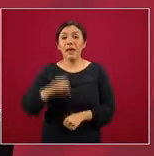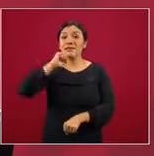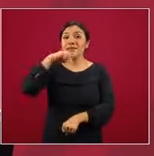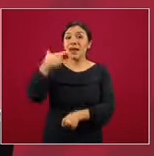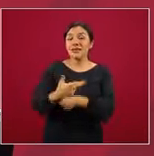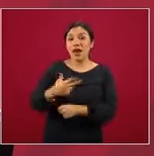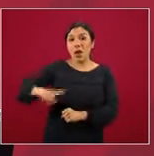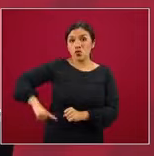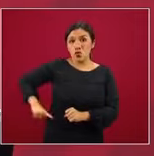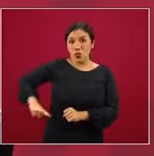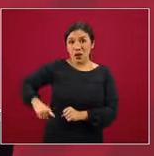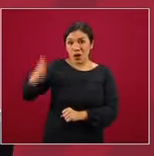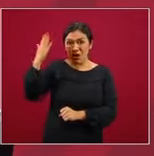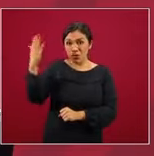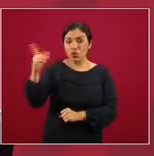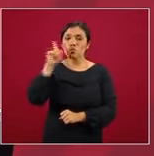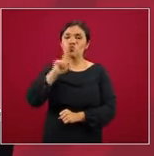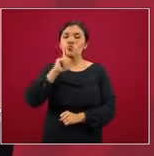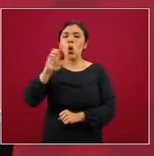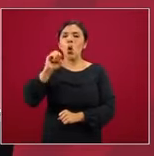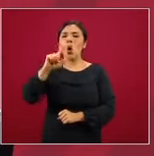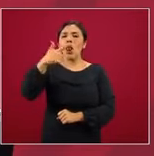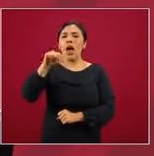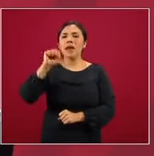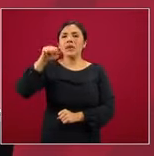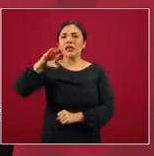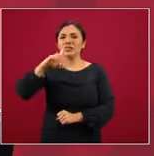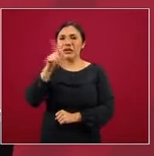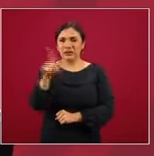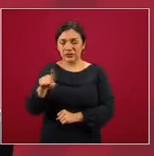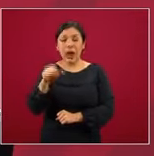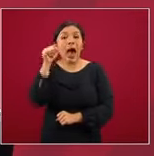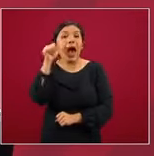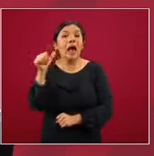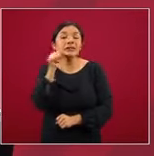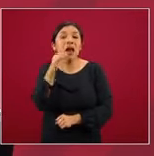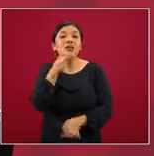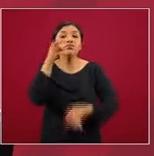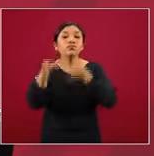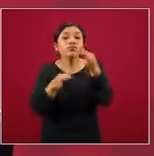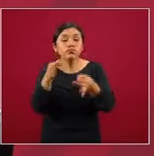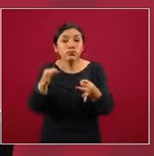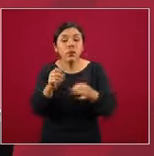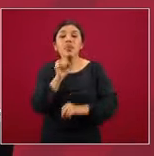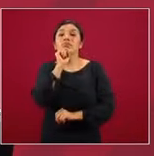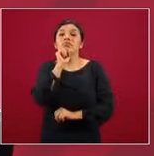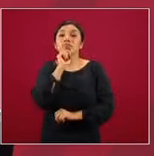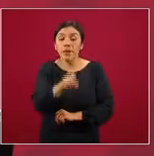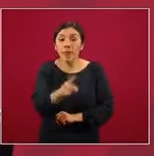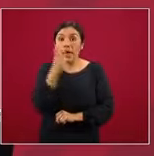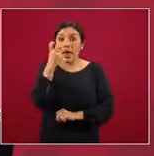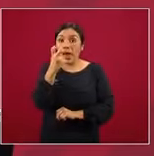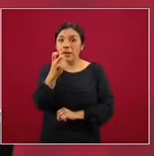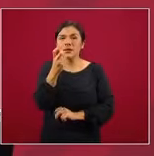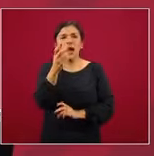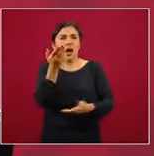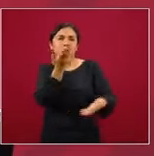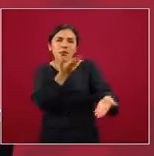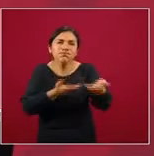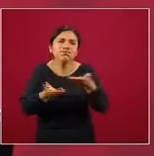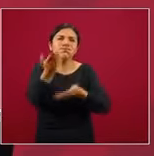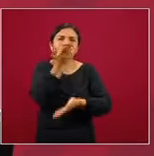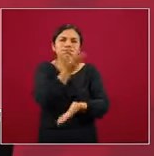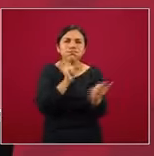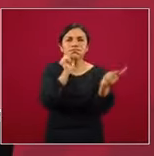secretaria de Gobernación, la ministra Olga Sánchez Cordero, comentó ayer que además en estas conversaciones